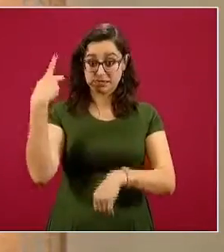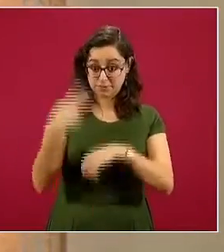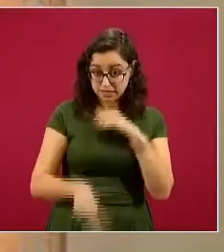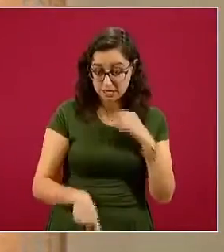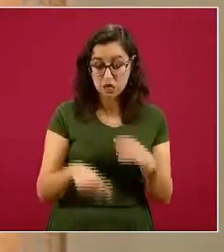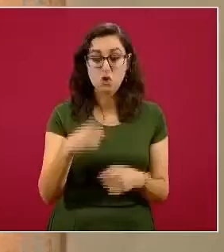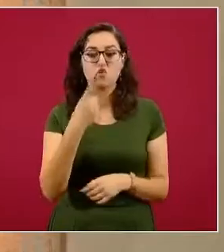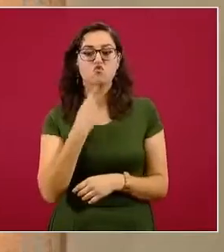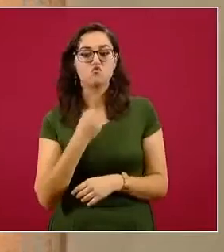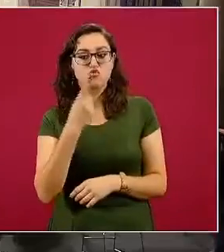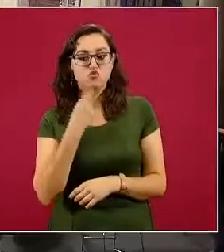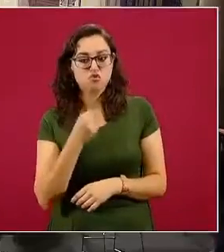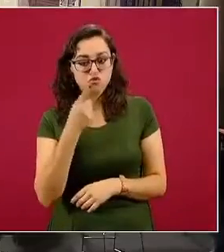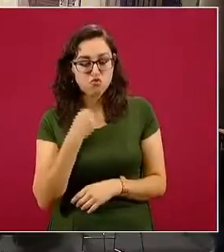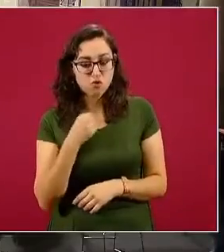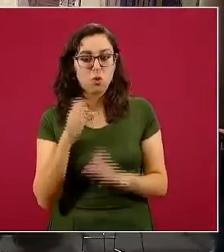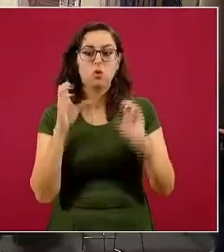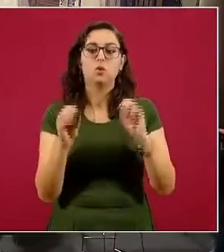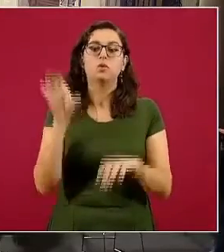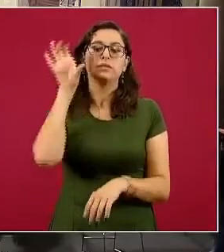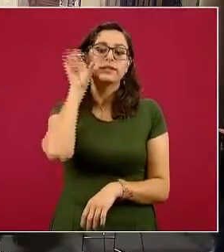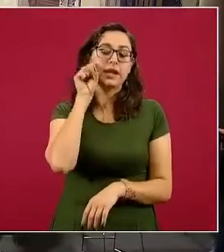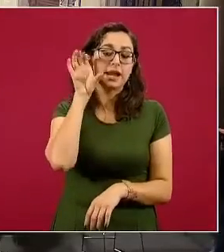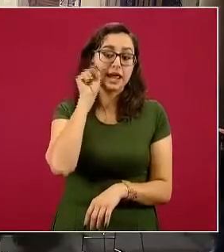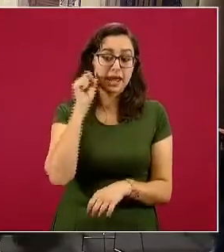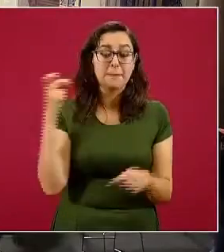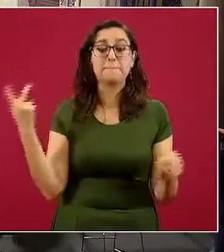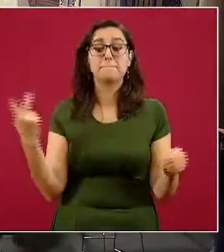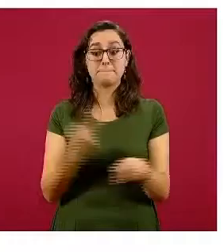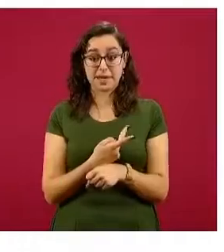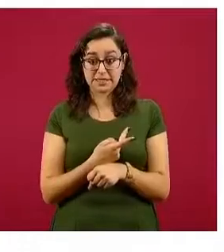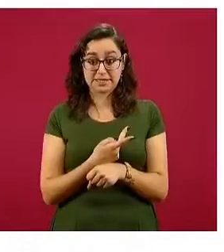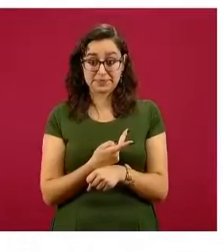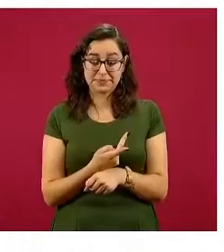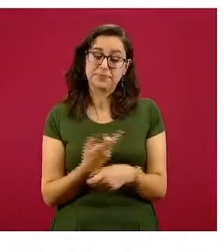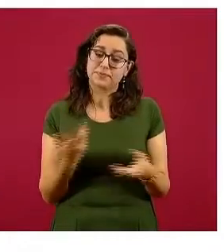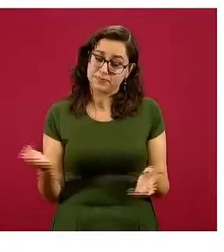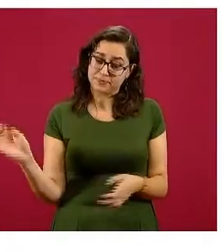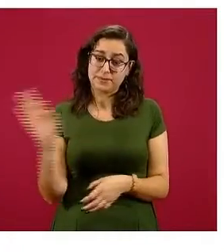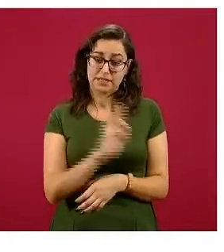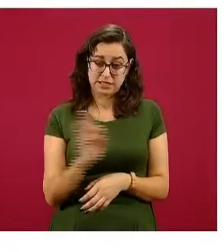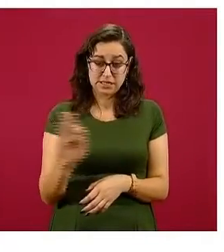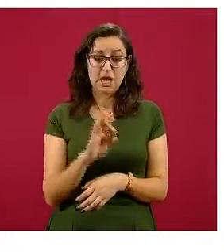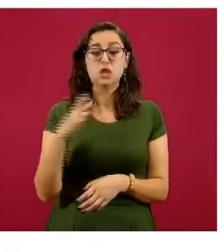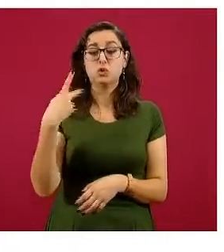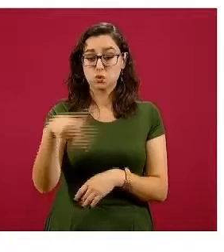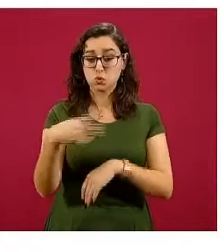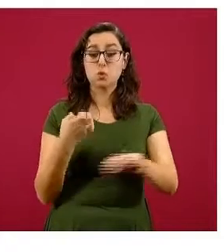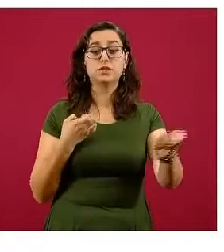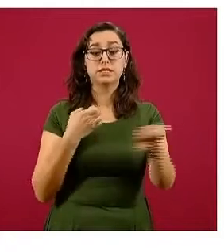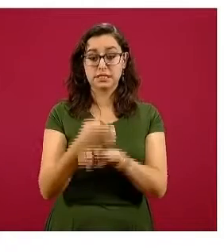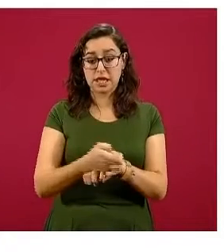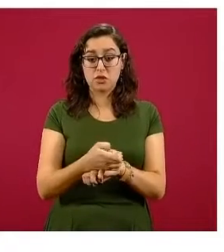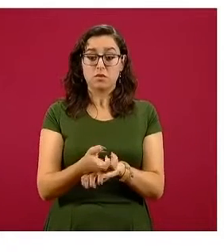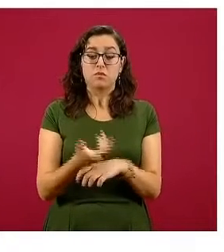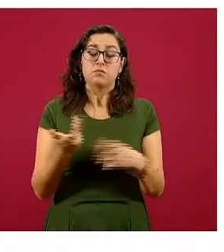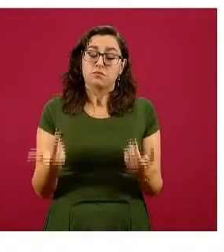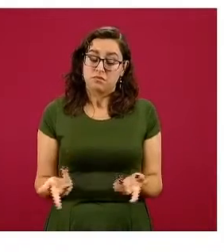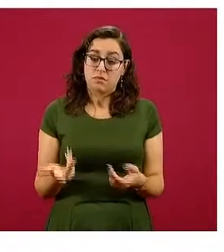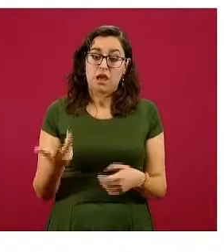colores rojo, color naranja, de seguro sus autoridades sanitarias estarán implementando acciones